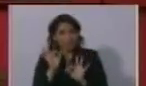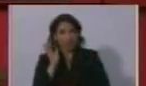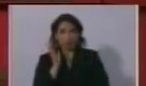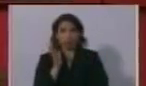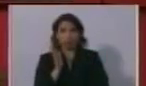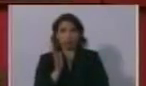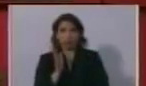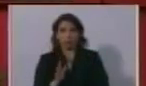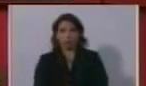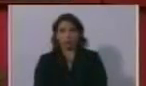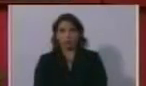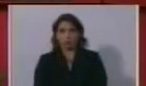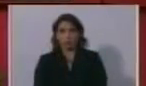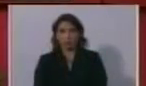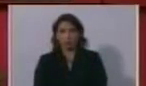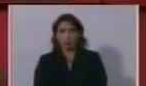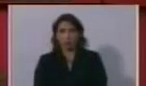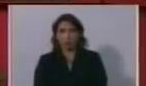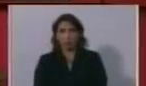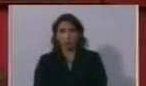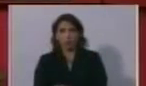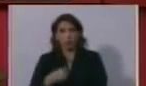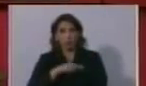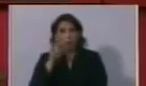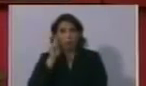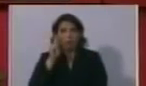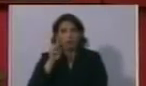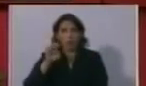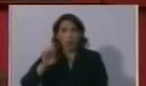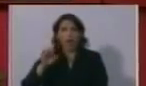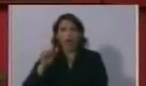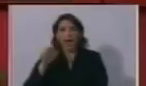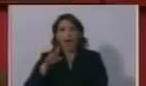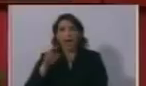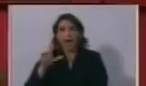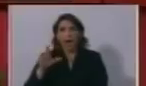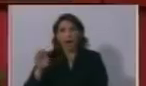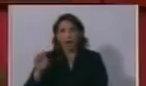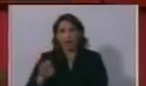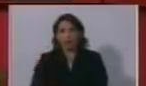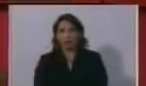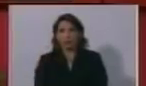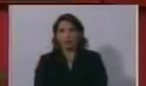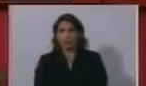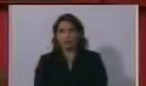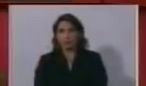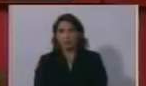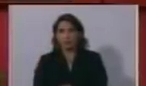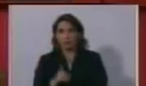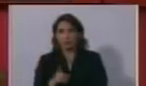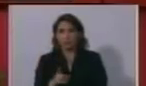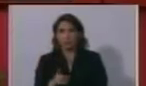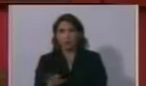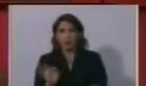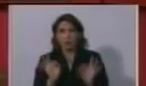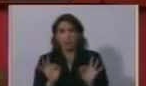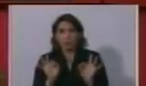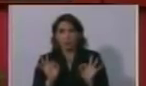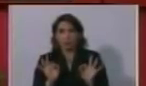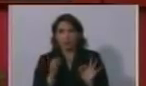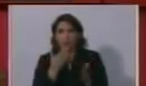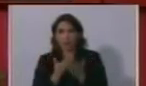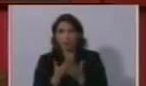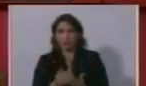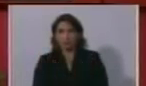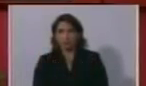donde el orador de orden será nuestro querido profesor Earle Herrera, pero yo, en medio de esa sesión especial, le voy a pedir, y lo anuncio de una vez,